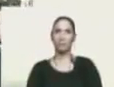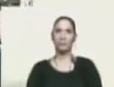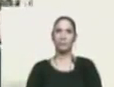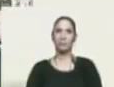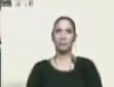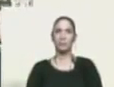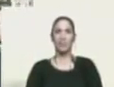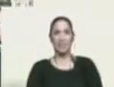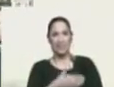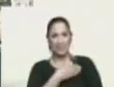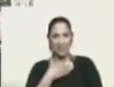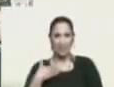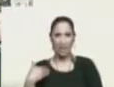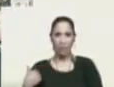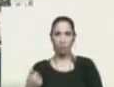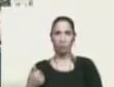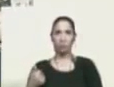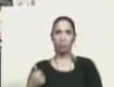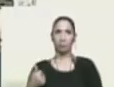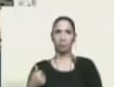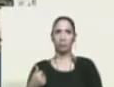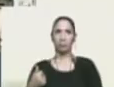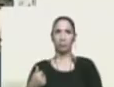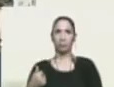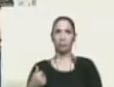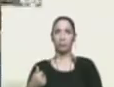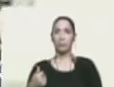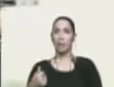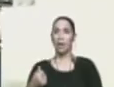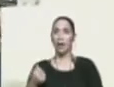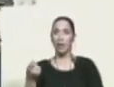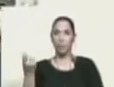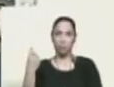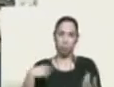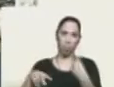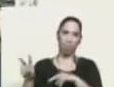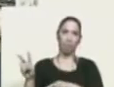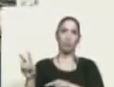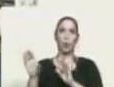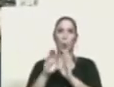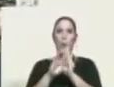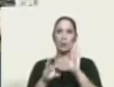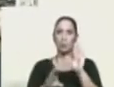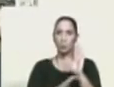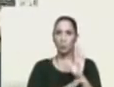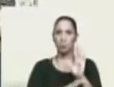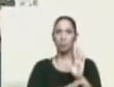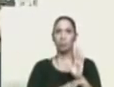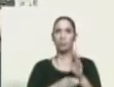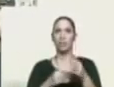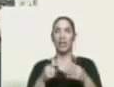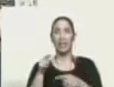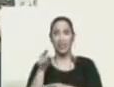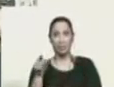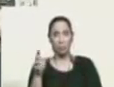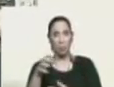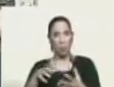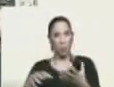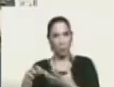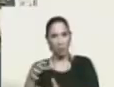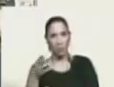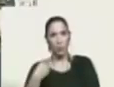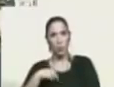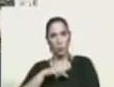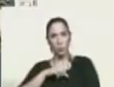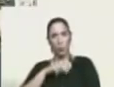vía totalmente ajena a la Constitución asaltar el poder. En medio de esa contingencia, nuestra llegada a